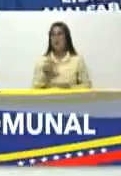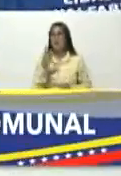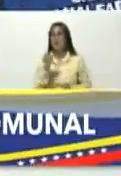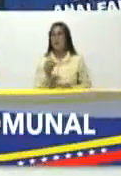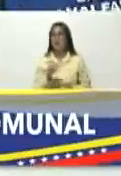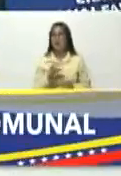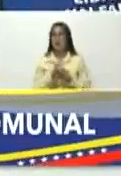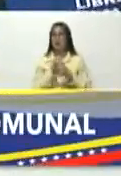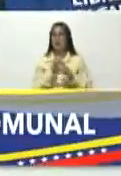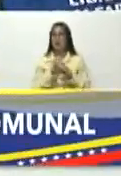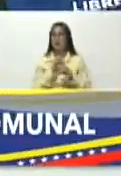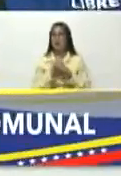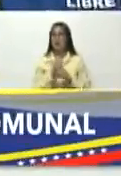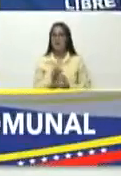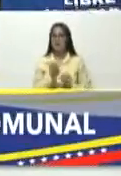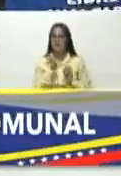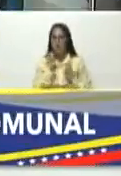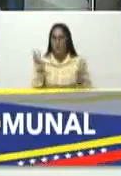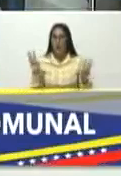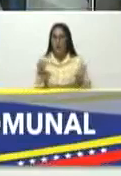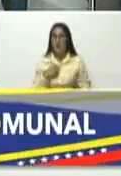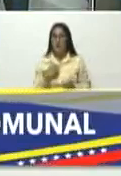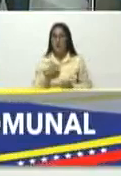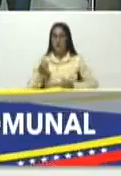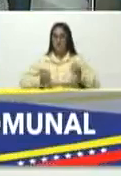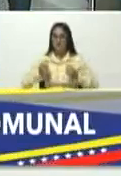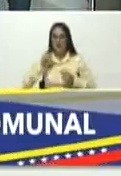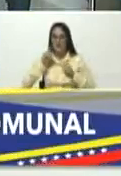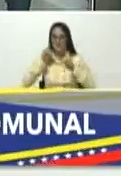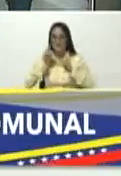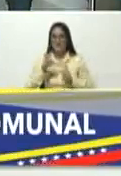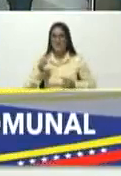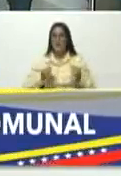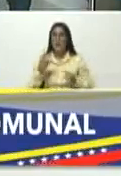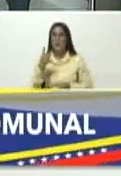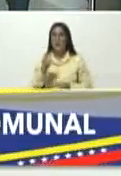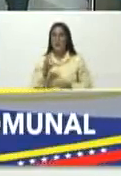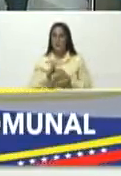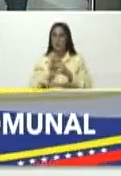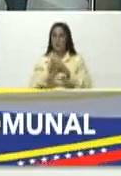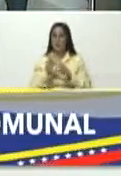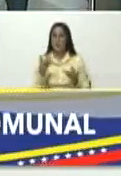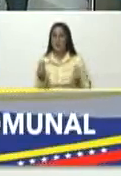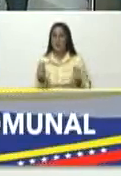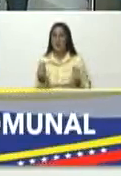autobuses. Naguara, yo que soy autobusero, sé que 20 autobuses es bastante.